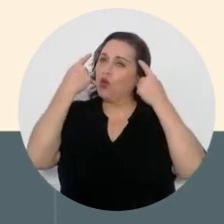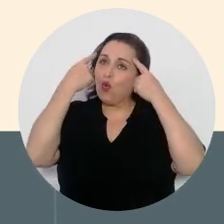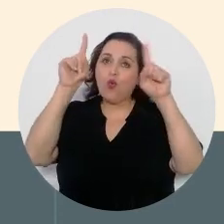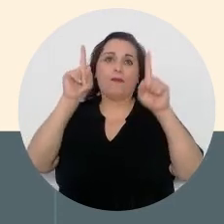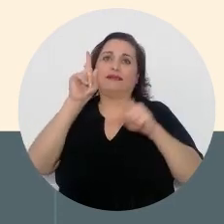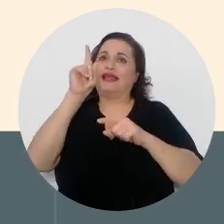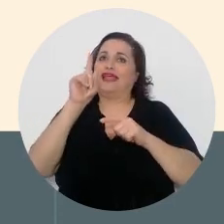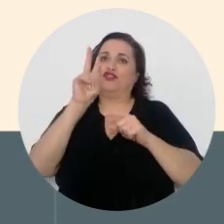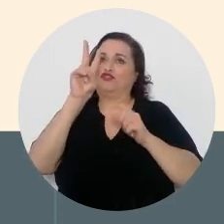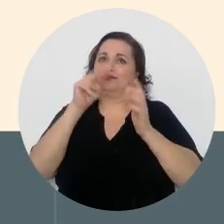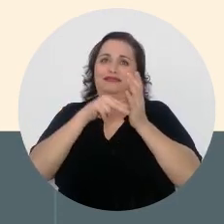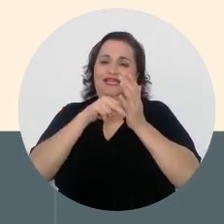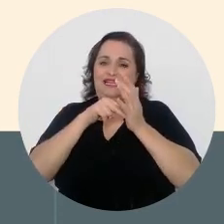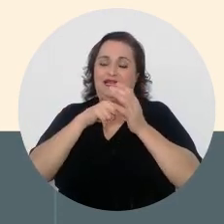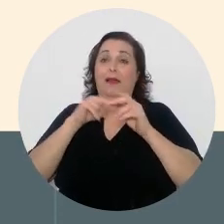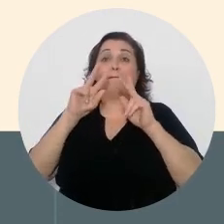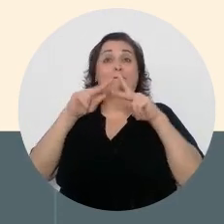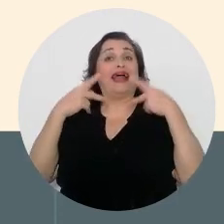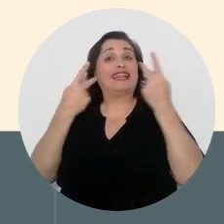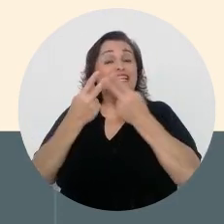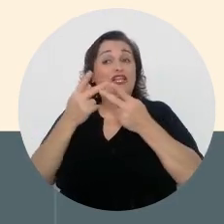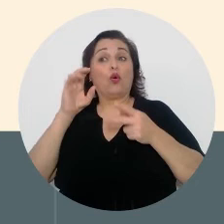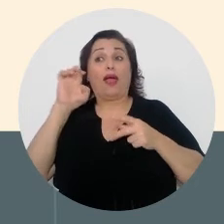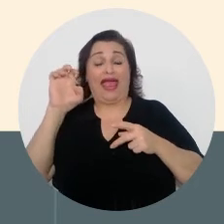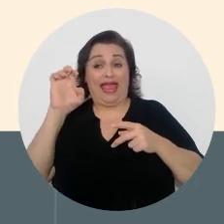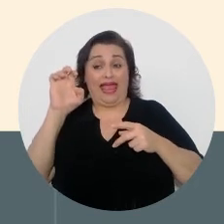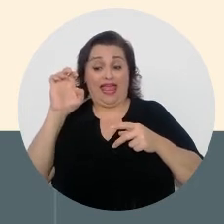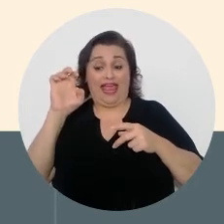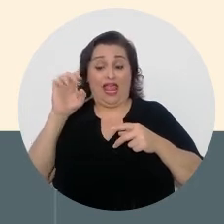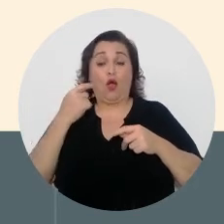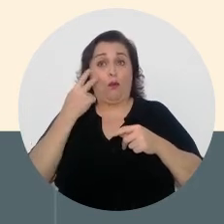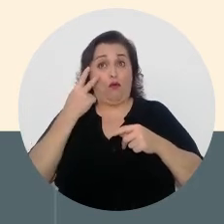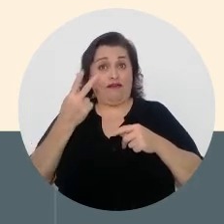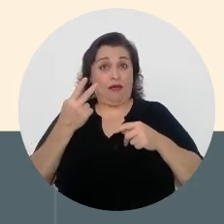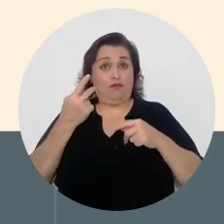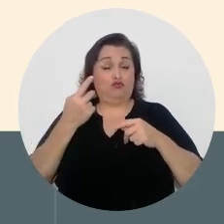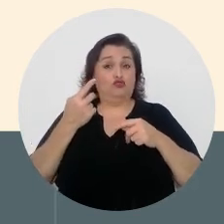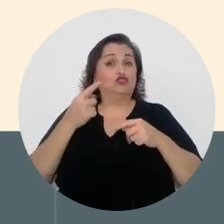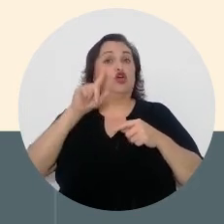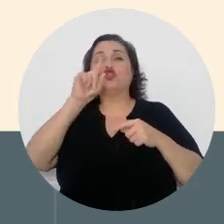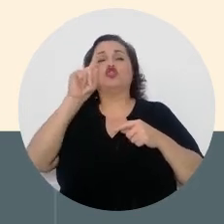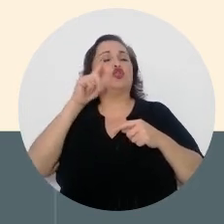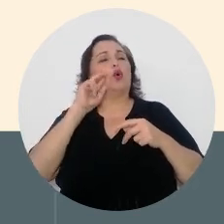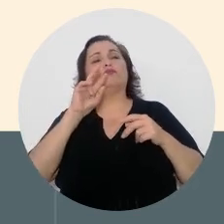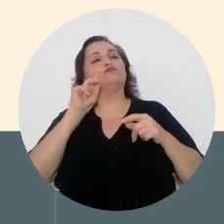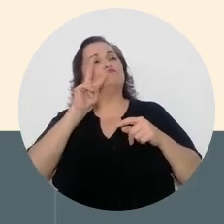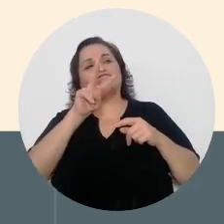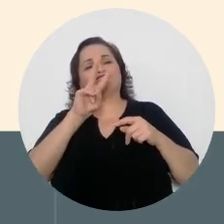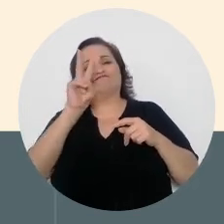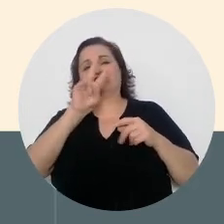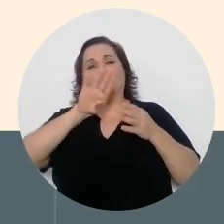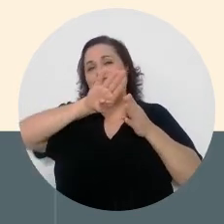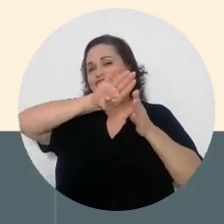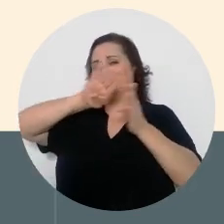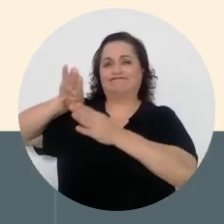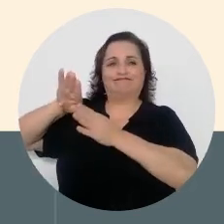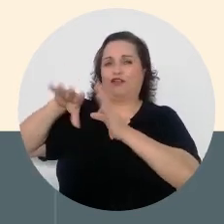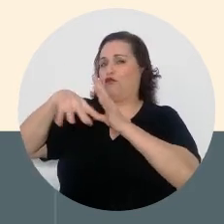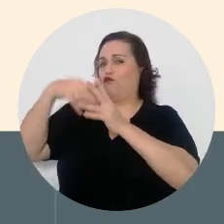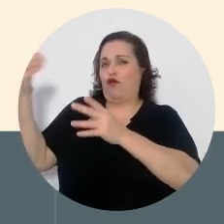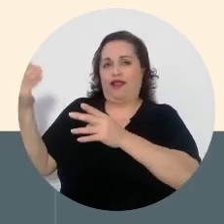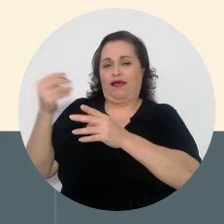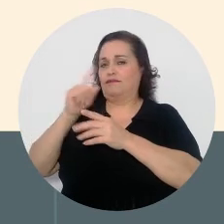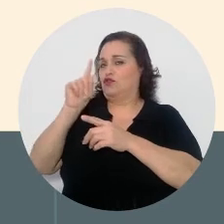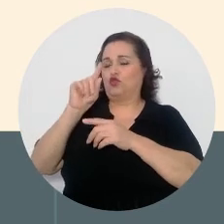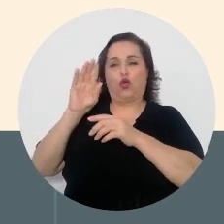caber ninguna. Y por supuesto el partido E, como se menciona, como vemos ahí, no lo tomamos en cuenta. Ese